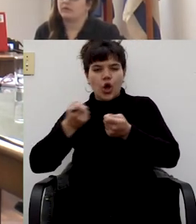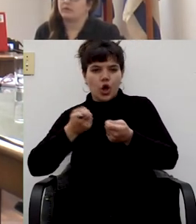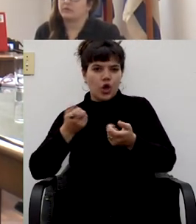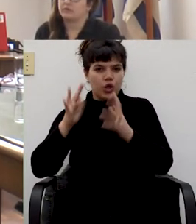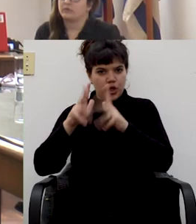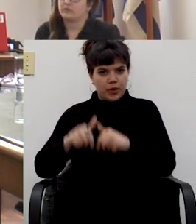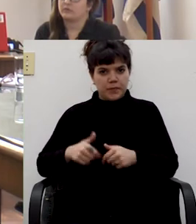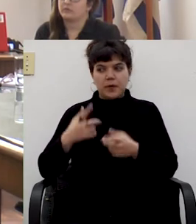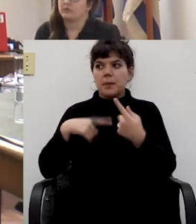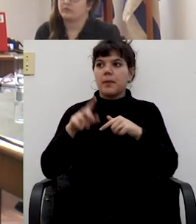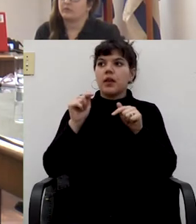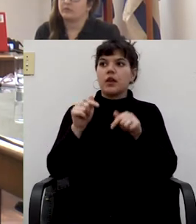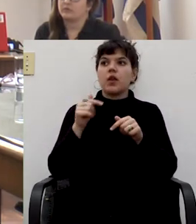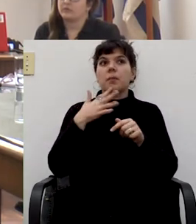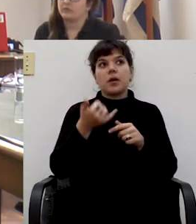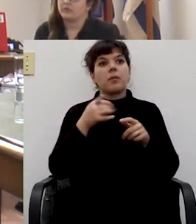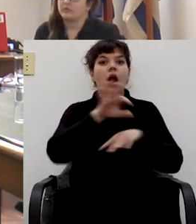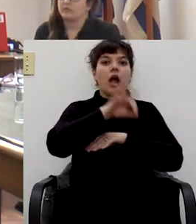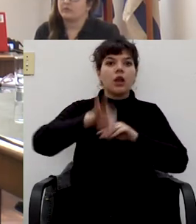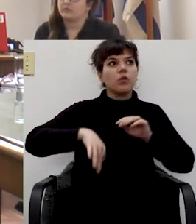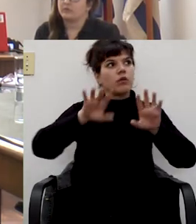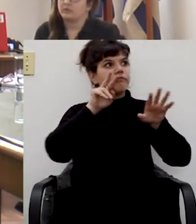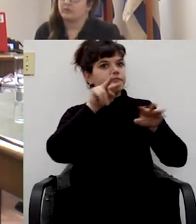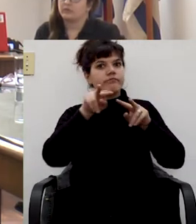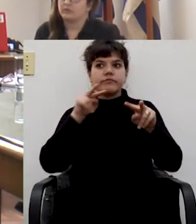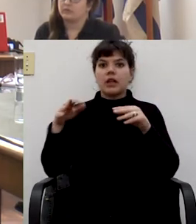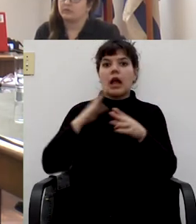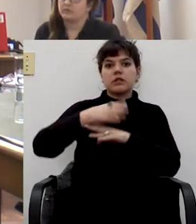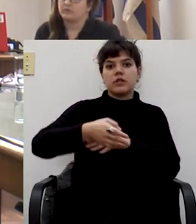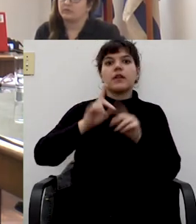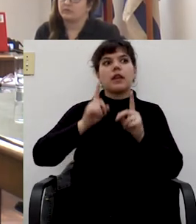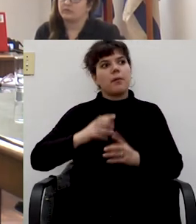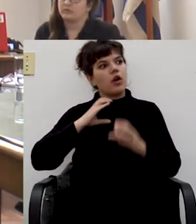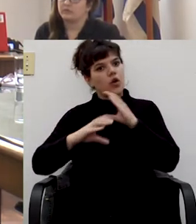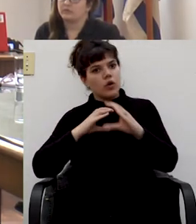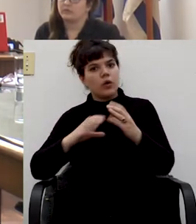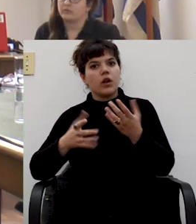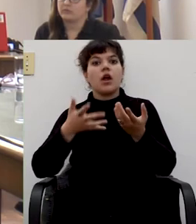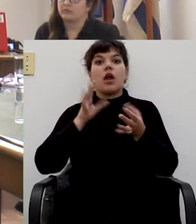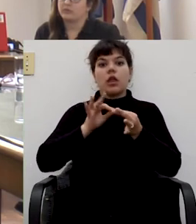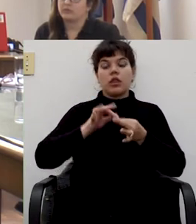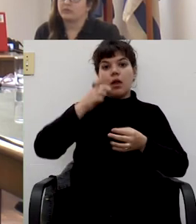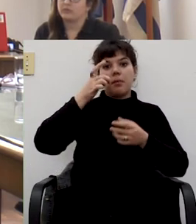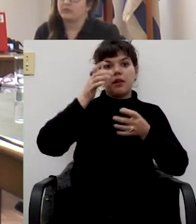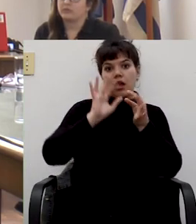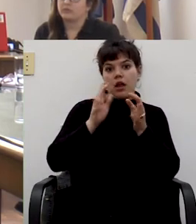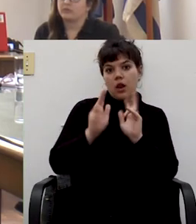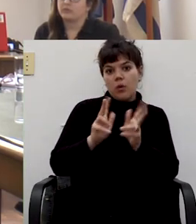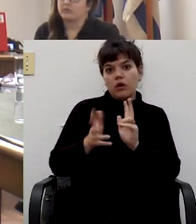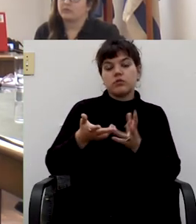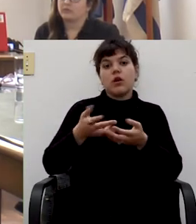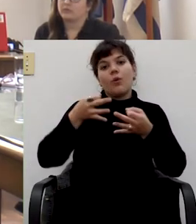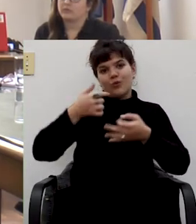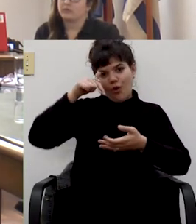Hoy hablábamos, bueno, de la accesibilidad arquitectónica fundamental, pero la accesibilidad comunicacional, bueno, intérpretes de lengua de señas,